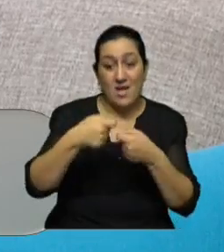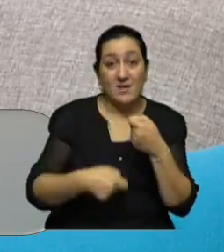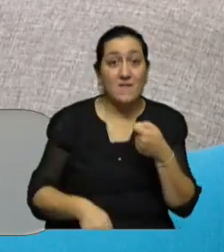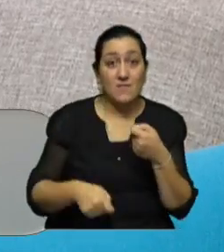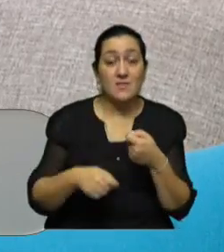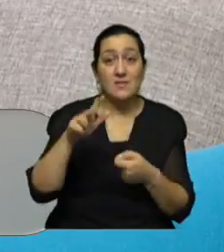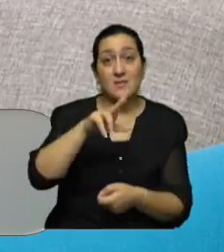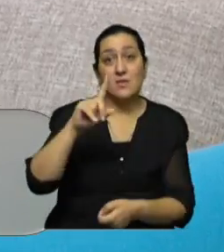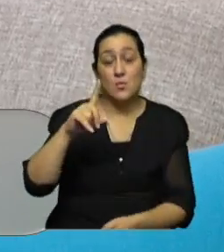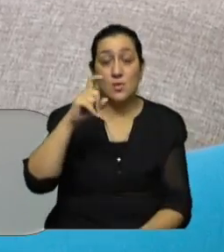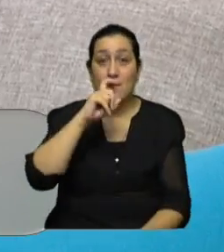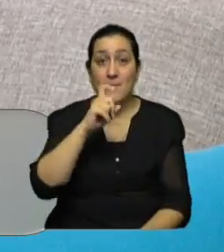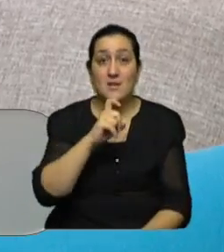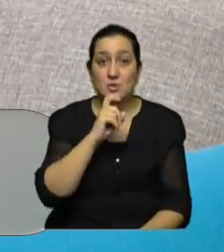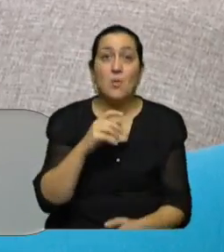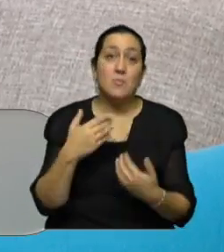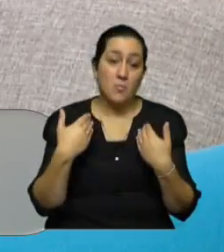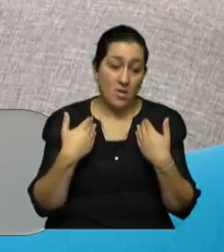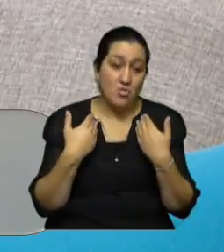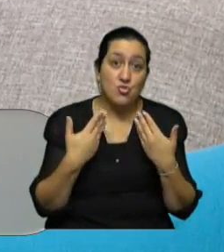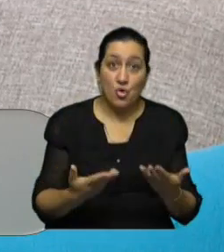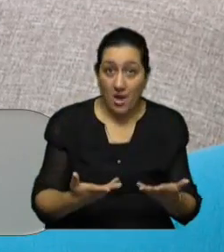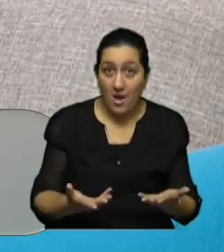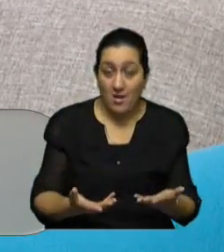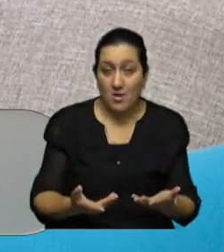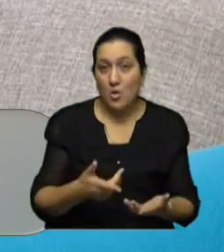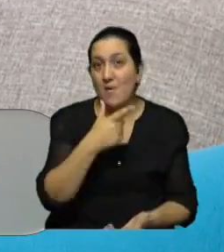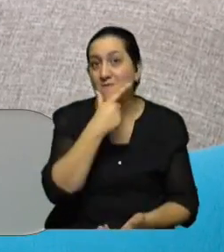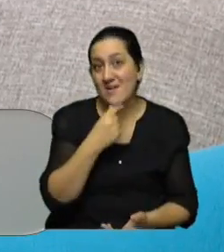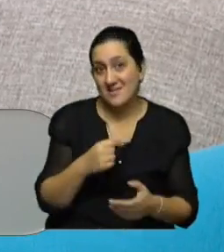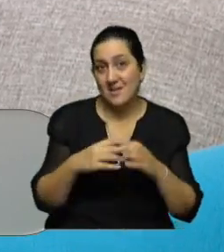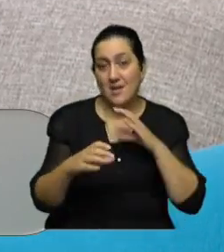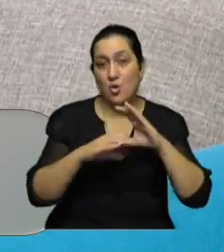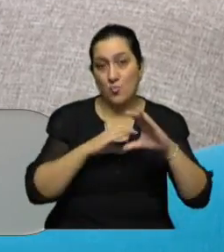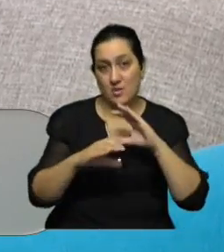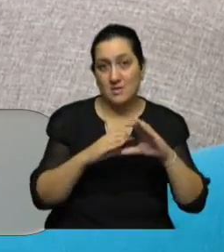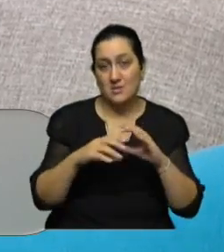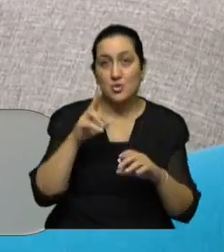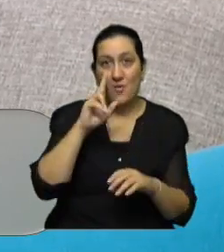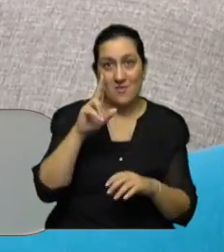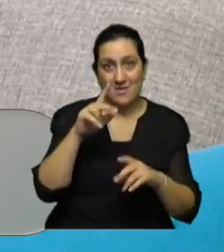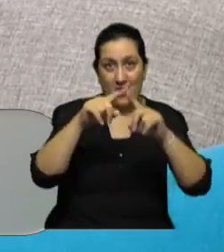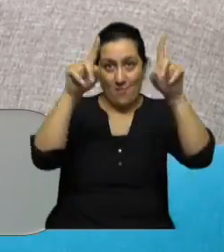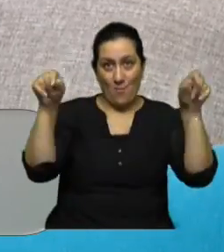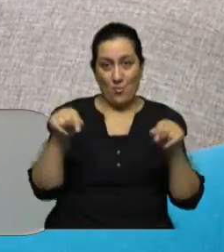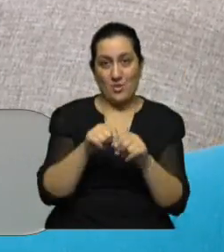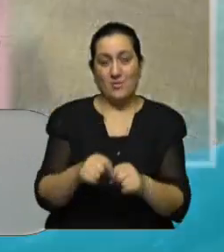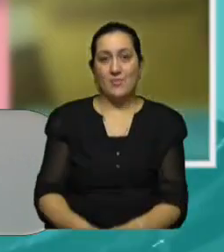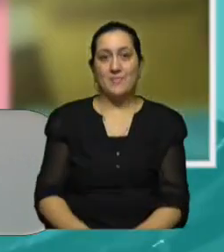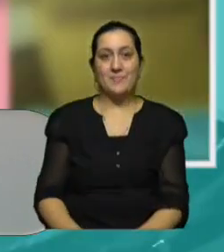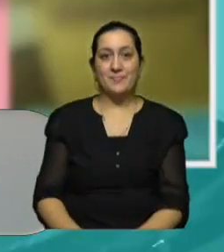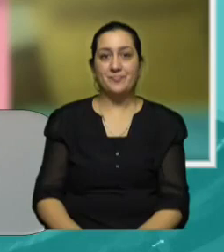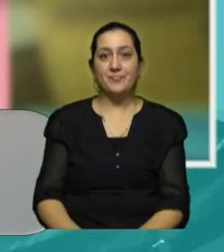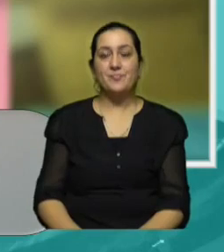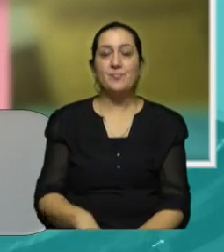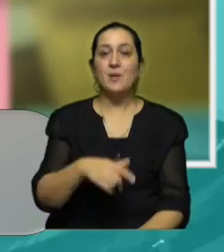de marzo, pero también, o sea, pueden donar lo que quieran. Lo más fácil de comunicar, yo vi que ahí que estaban pasando igual las cuentas, pero lo